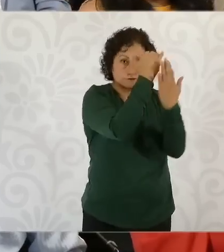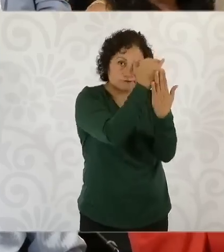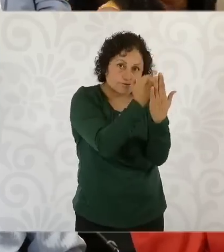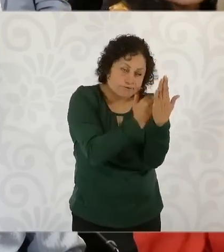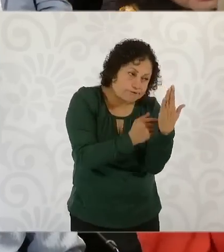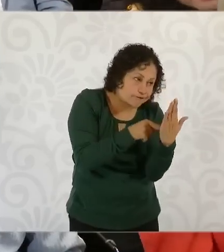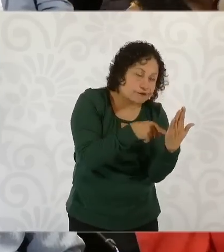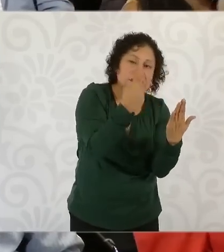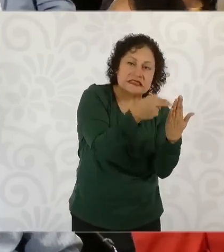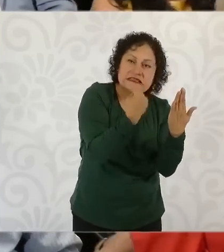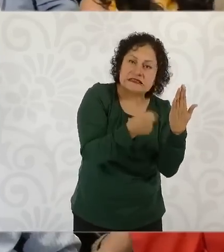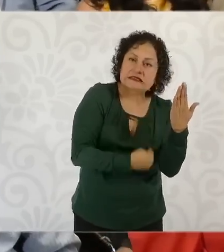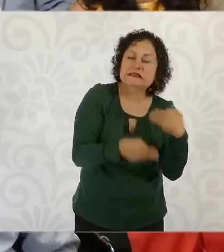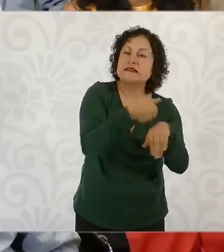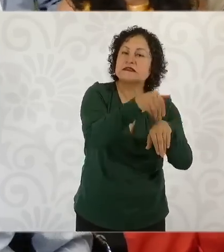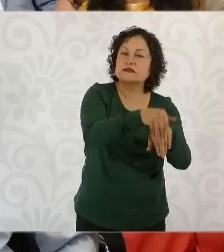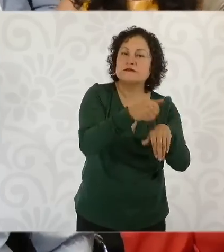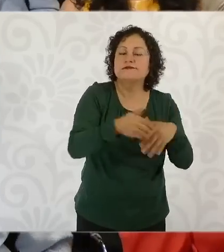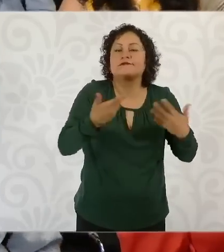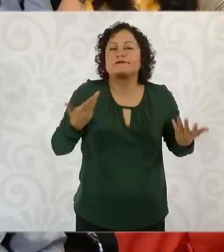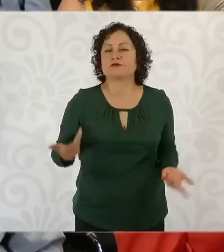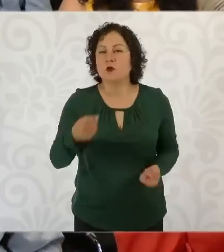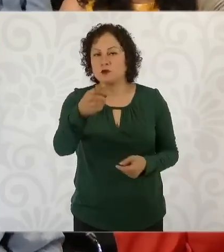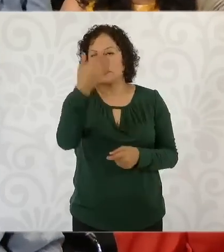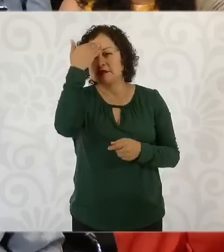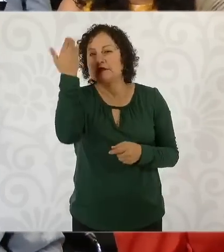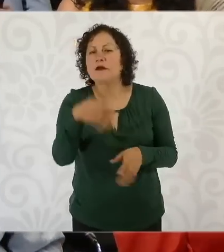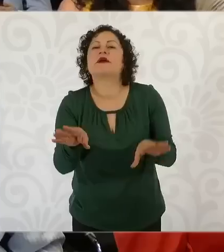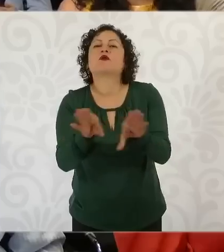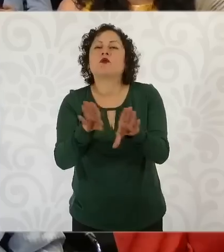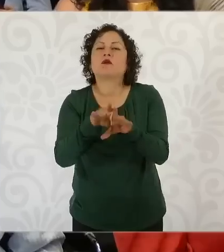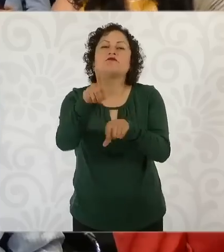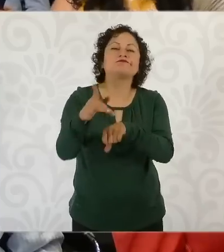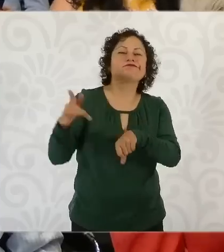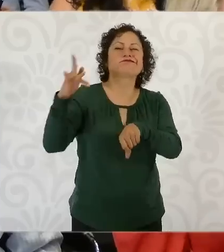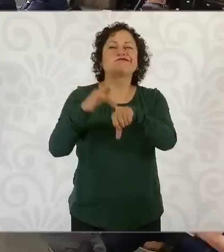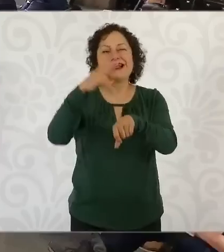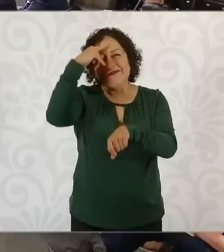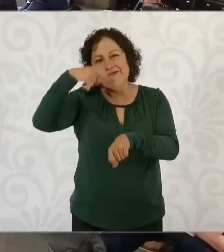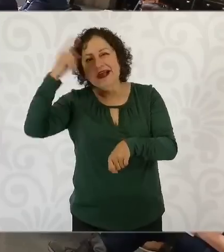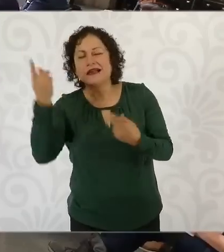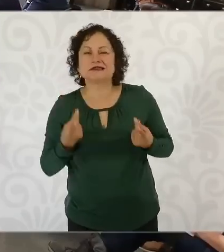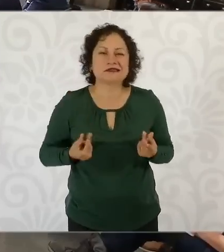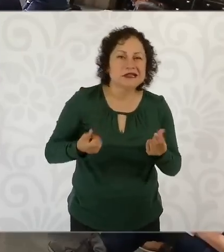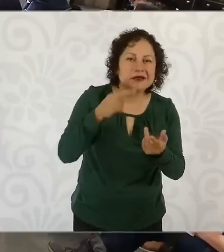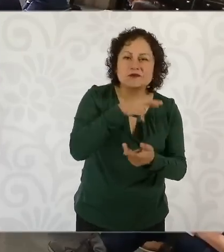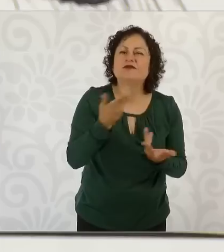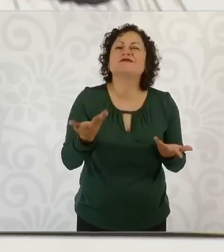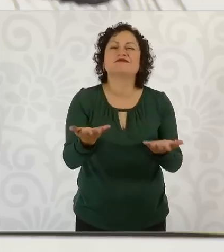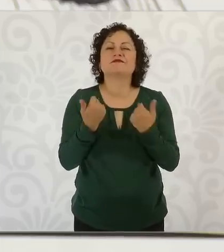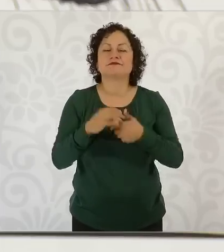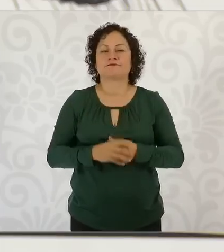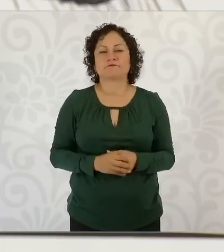que poner. ¿Cuál es la experiencia que usted pudo ver en torno, si fue fácil, si fue ágil, en torno a este ejercicio? Pues todo es perfectible.